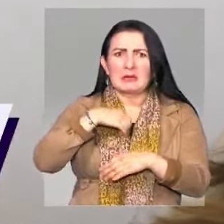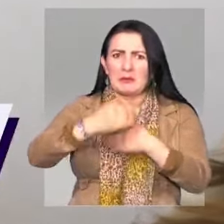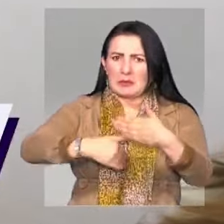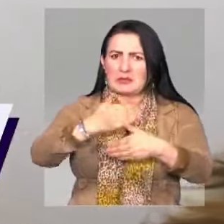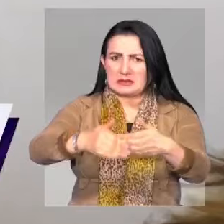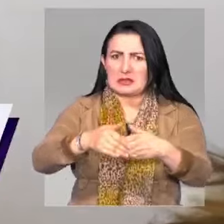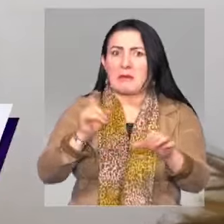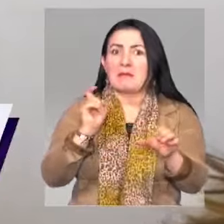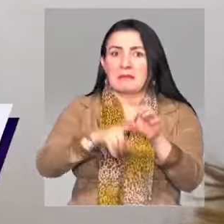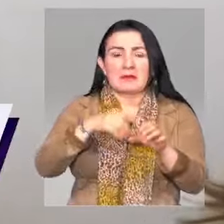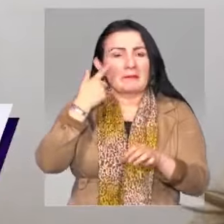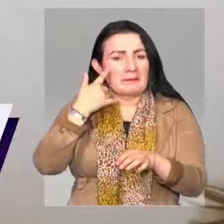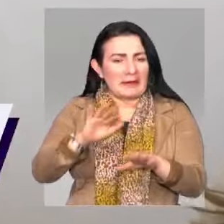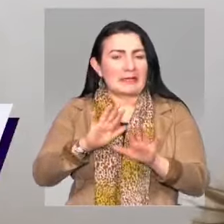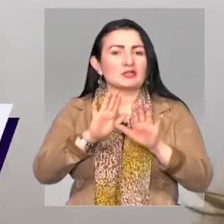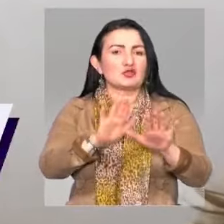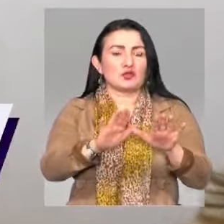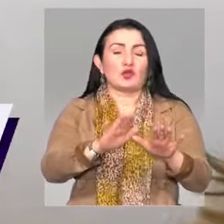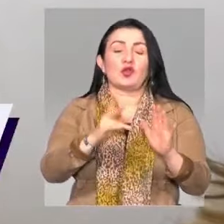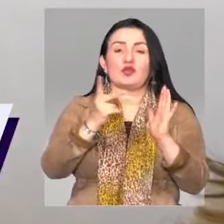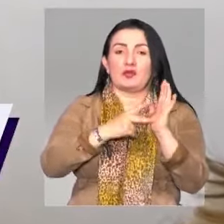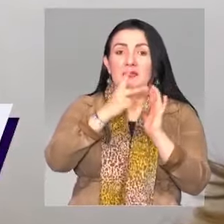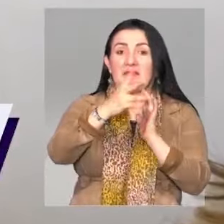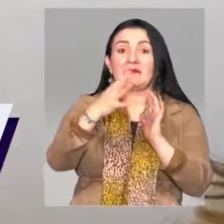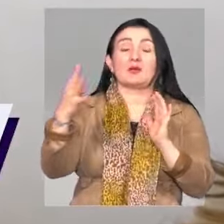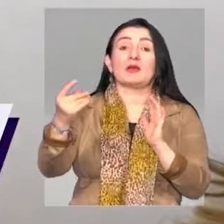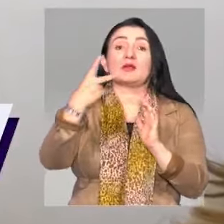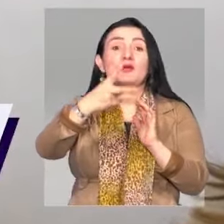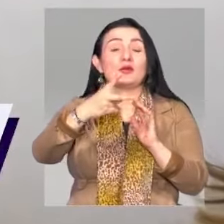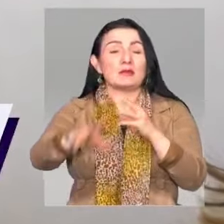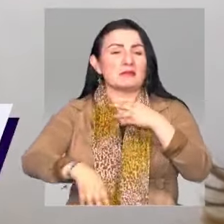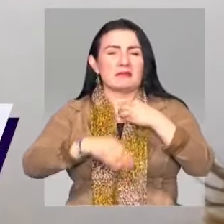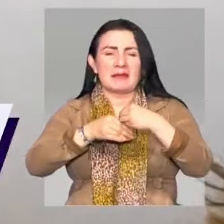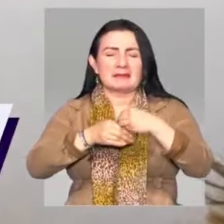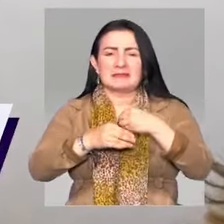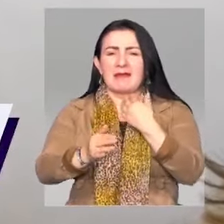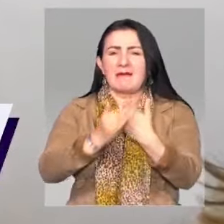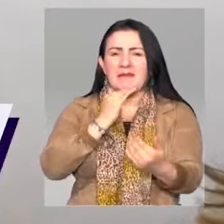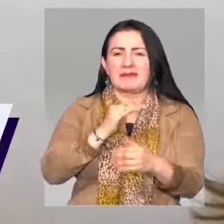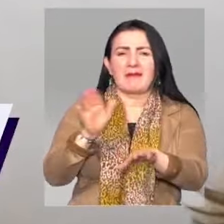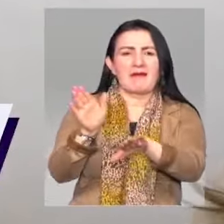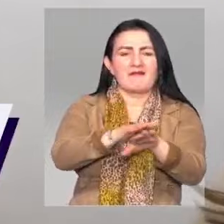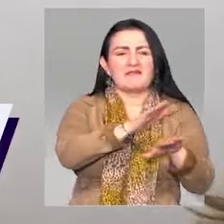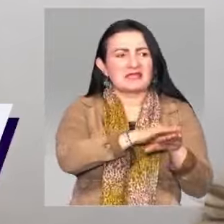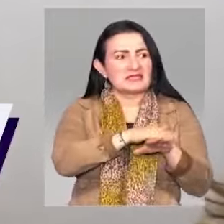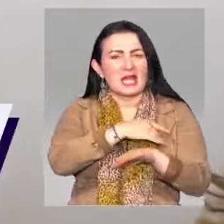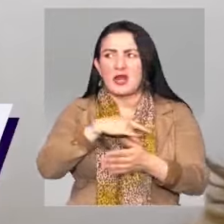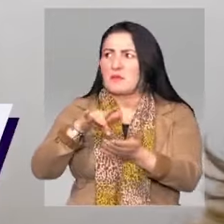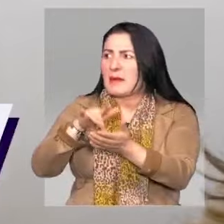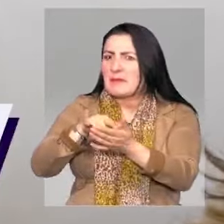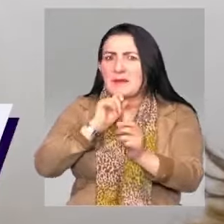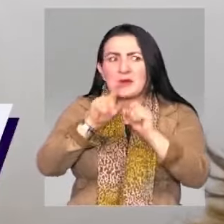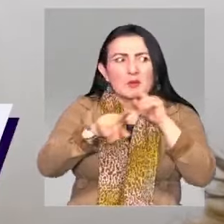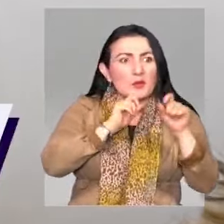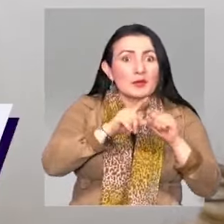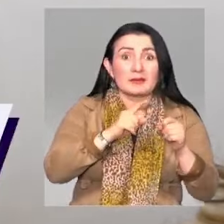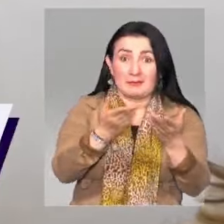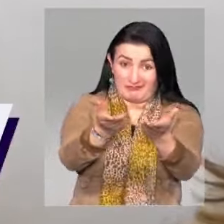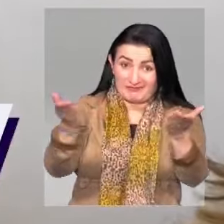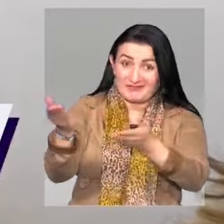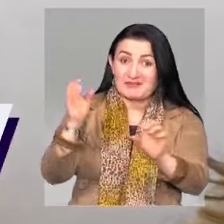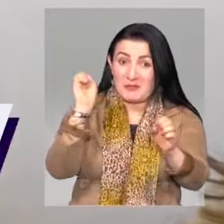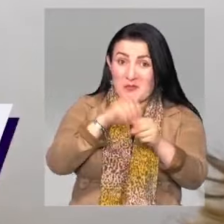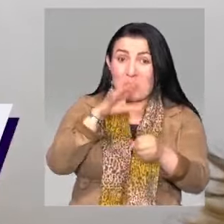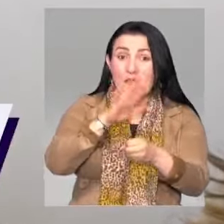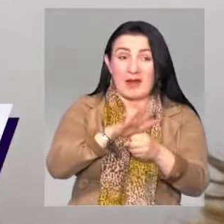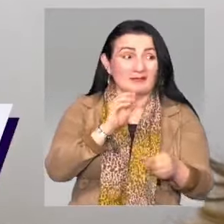procesos de matrícula para el semestre 2024-2, así que les invitamos a que vayan, insisten, buscan todas las oportunidades, porque este es el momento en el que